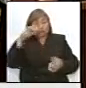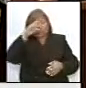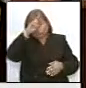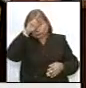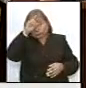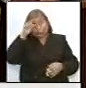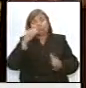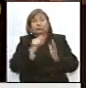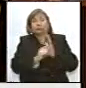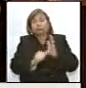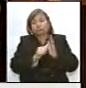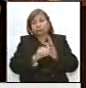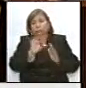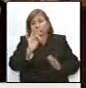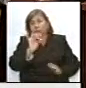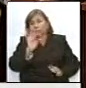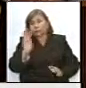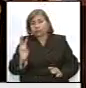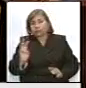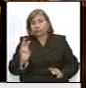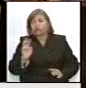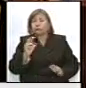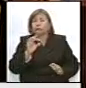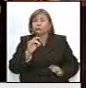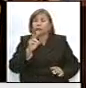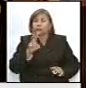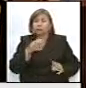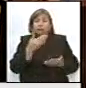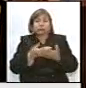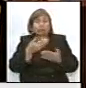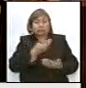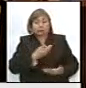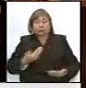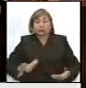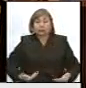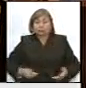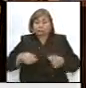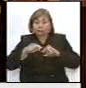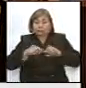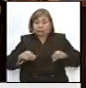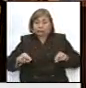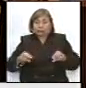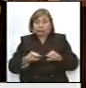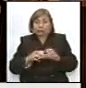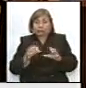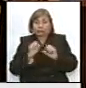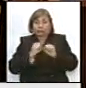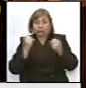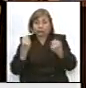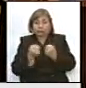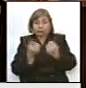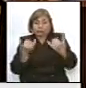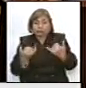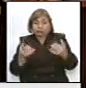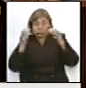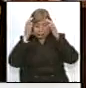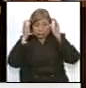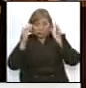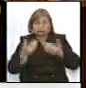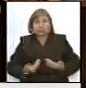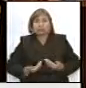y en los artículos 82 y 86 del Reglamento del Congreso de la República, que el Pleno del Congreso, en su sesión de hoy, acordó